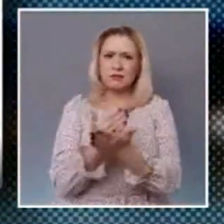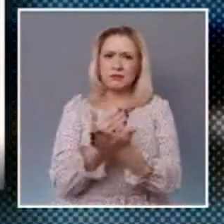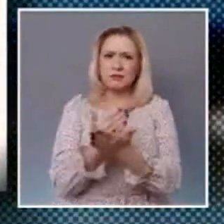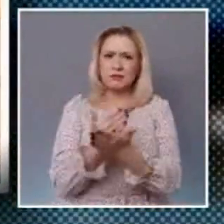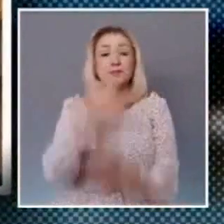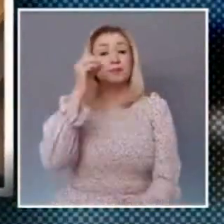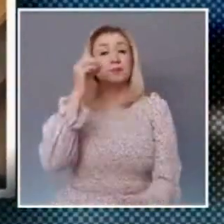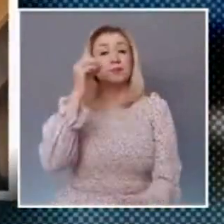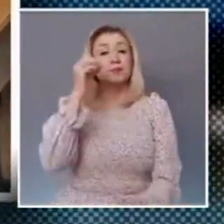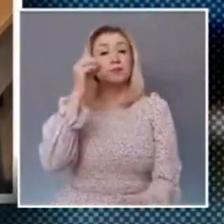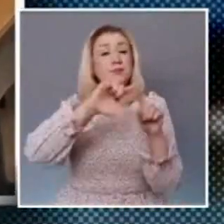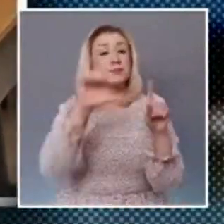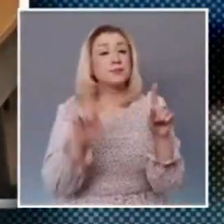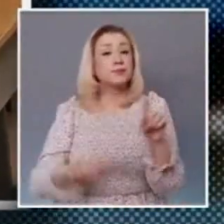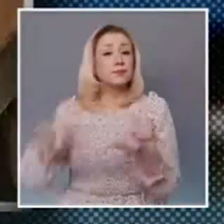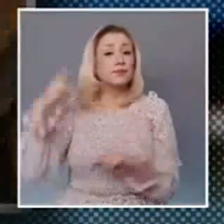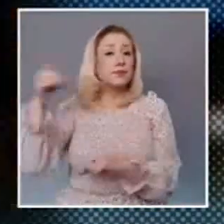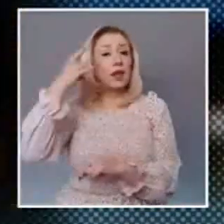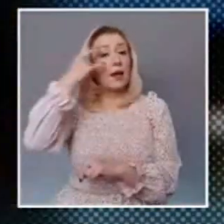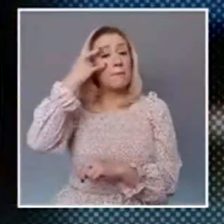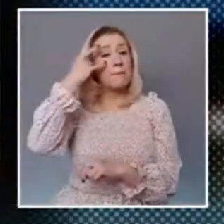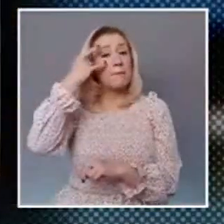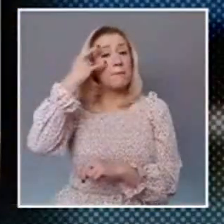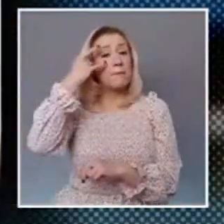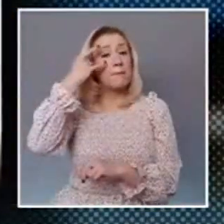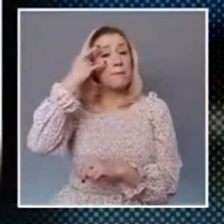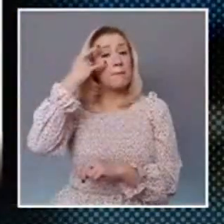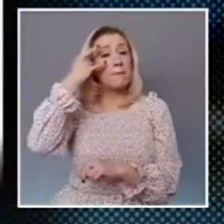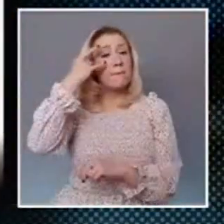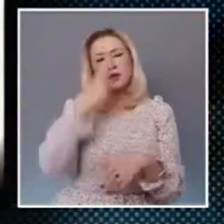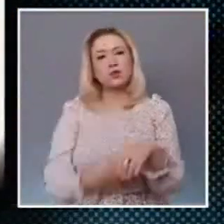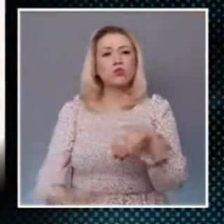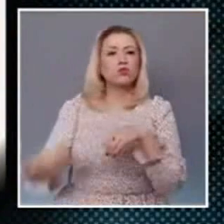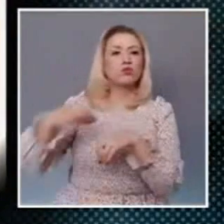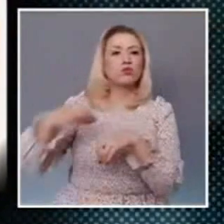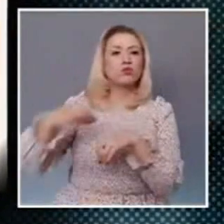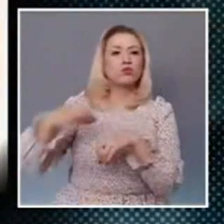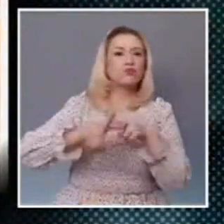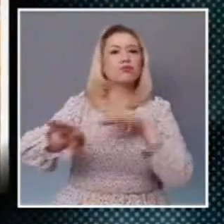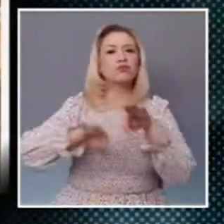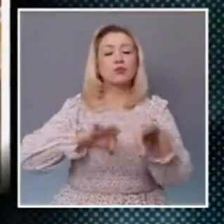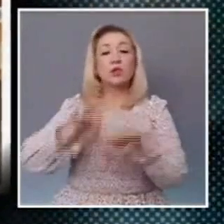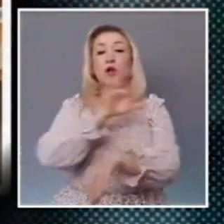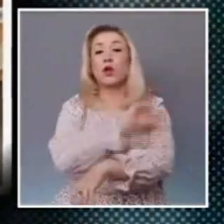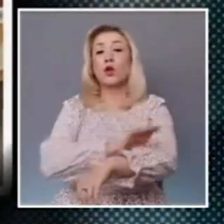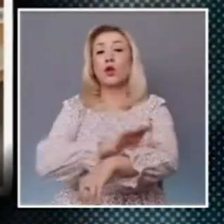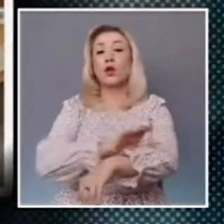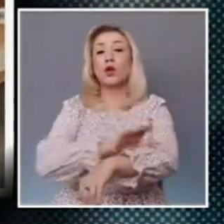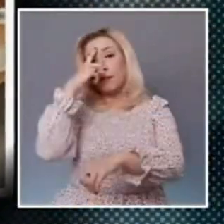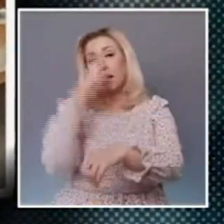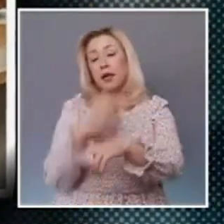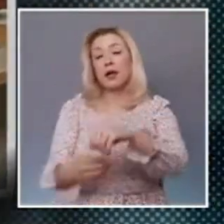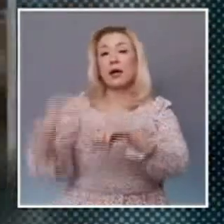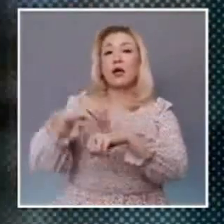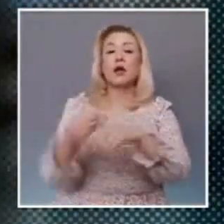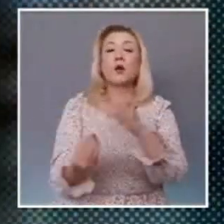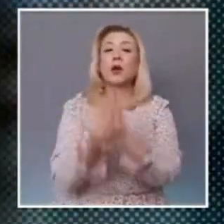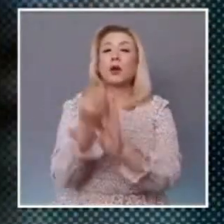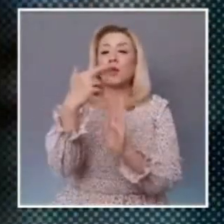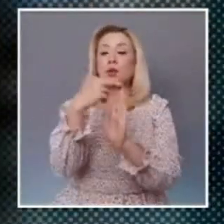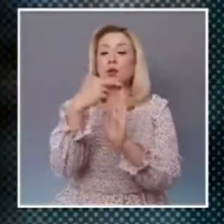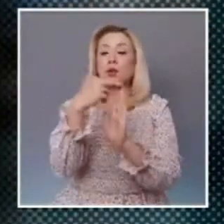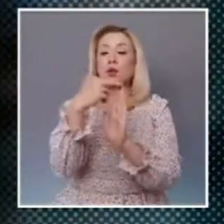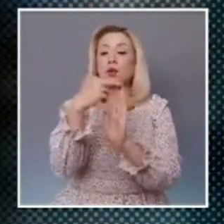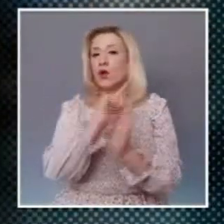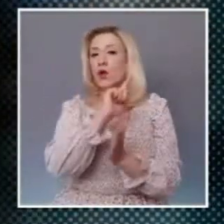cabo la reunión de instalación e inicio de actividades de la Coordinación para la Implementación del Código Nacional de Procedimientos Civiles